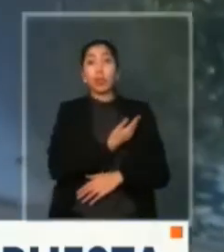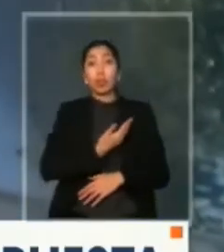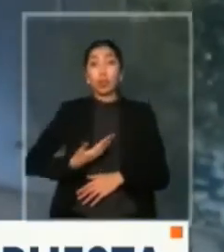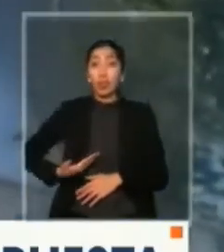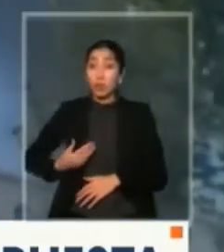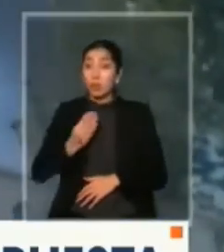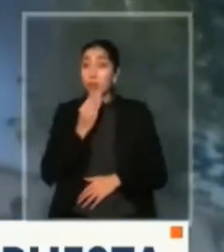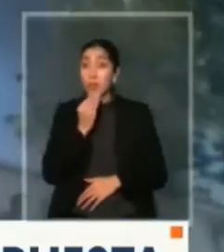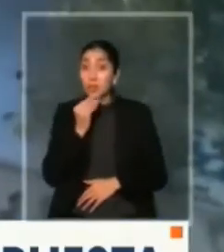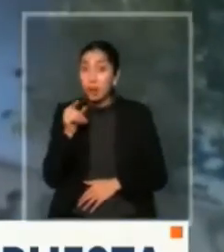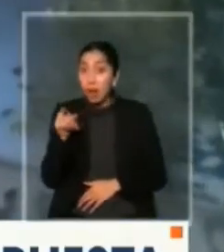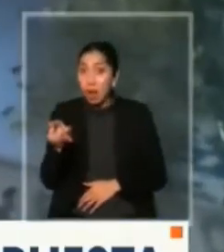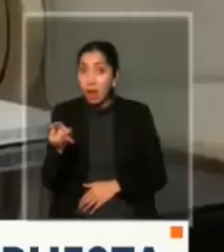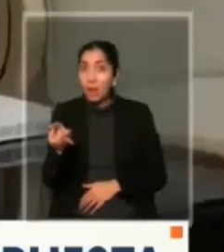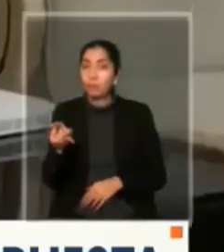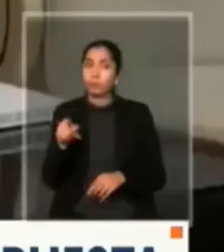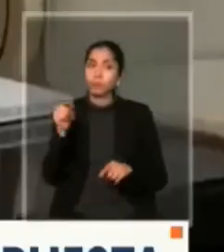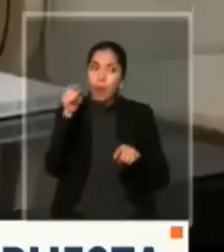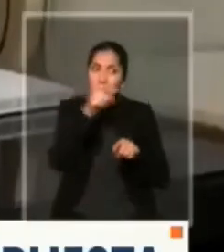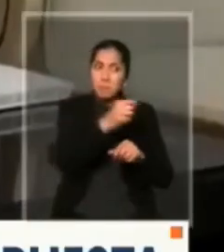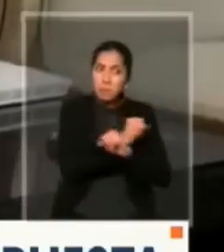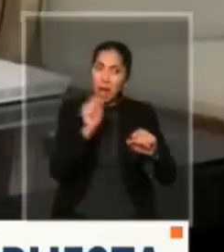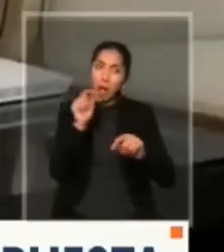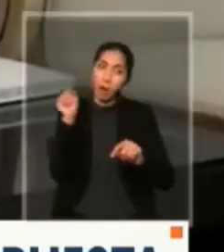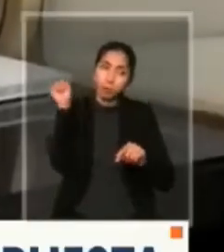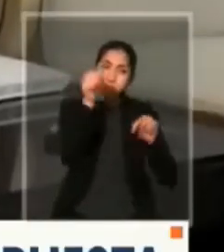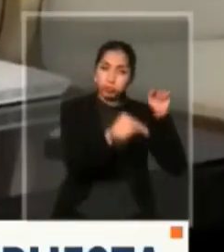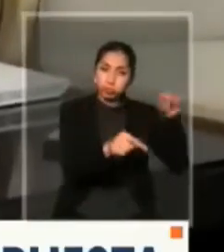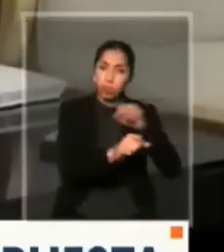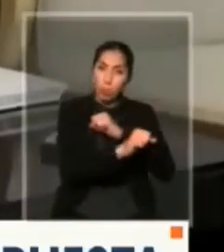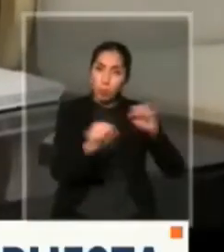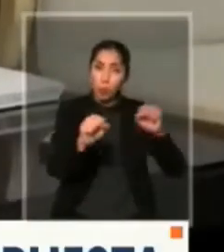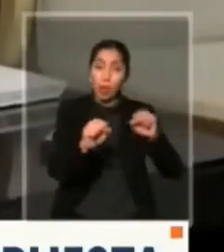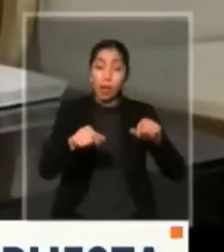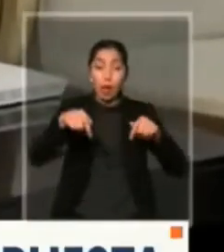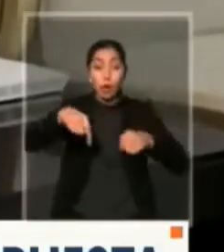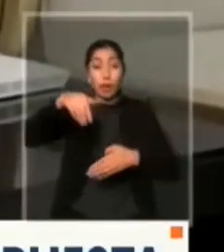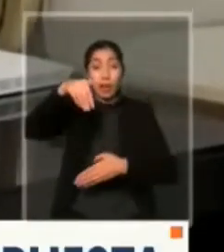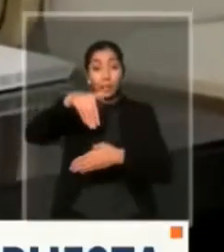a la guerra en el frente ucraniano como en los enfrentamientos en